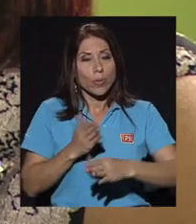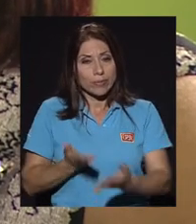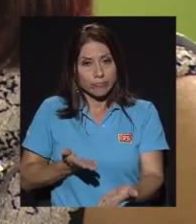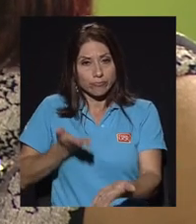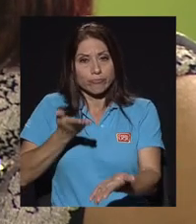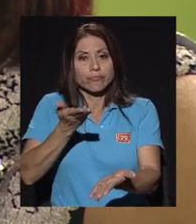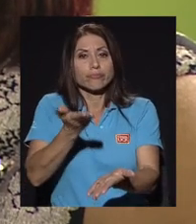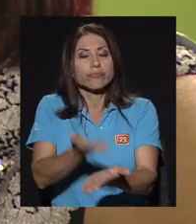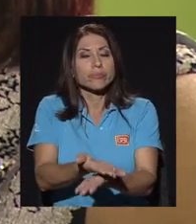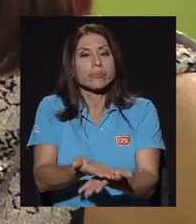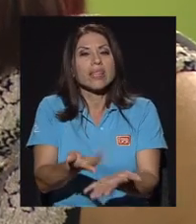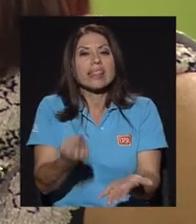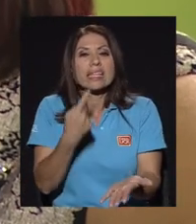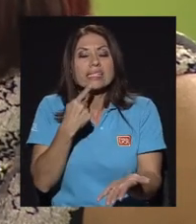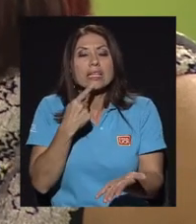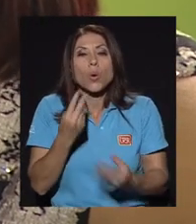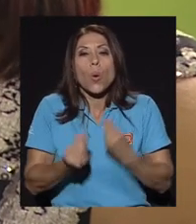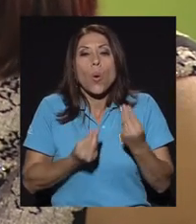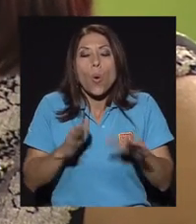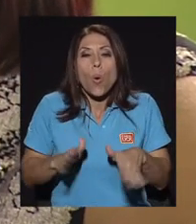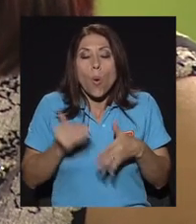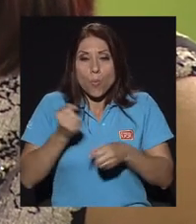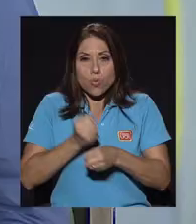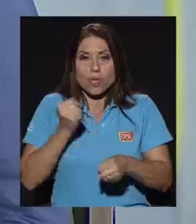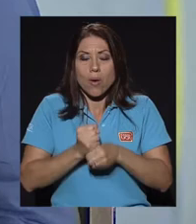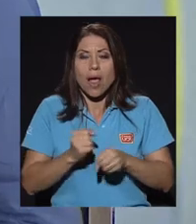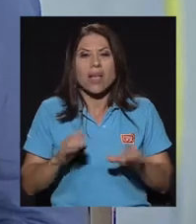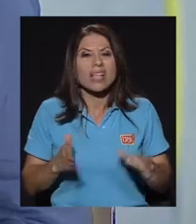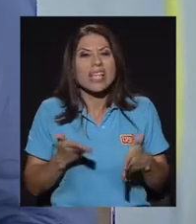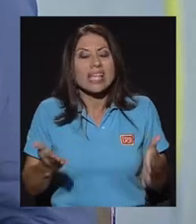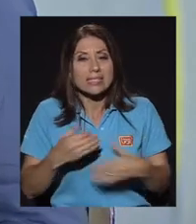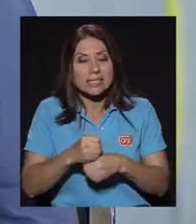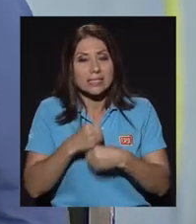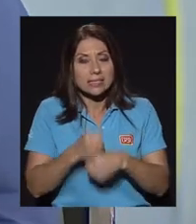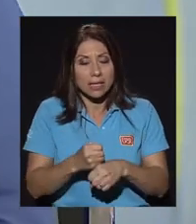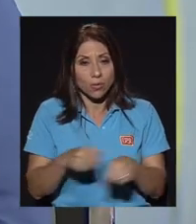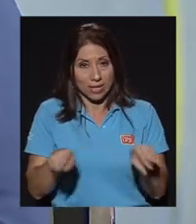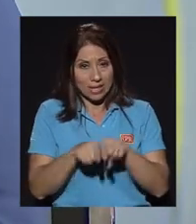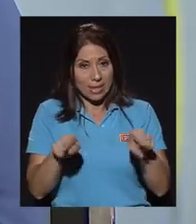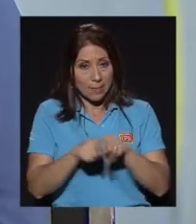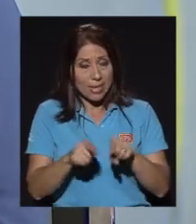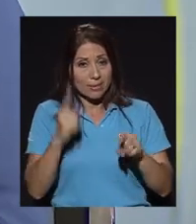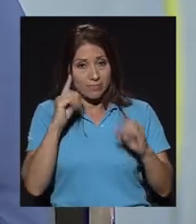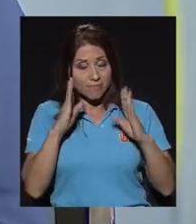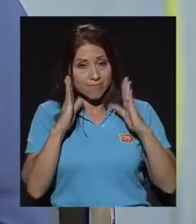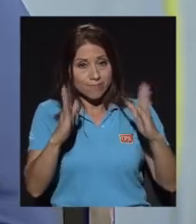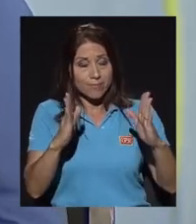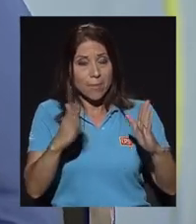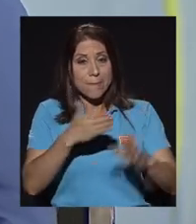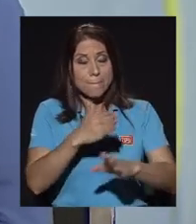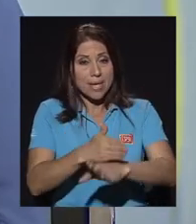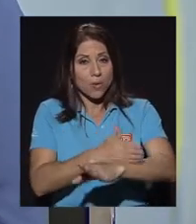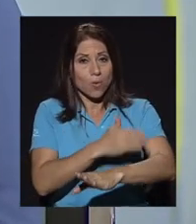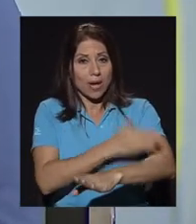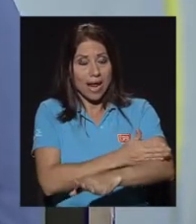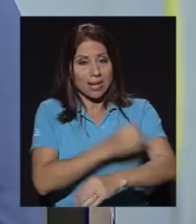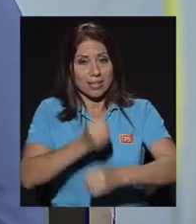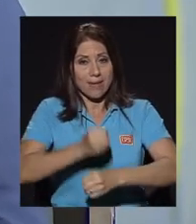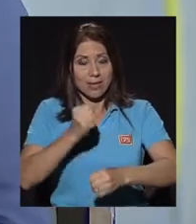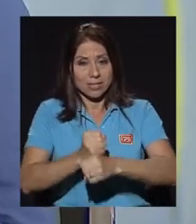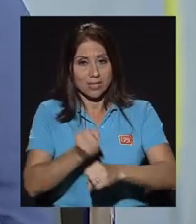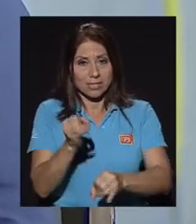de cuentas, y que también se tomó en cuenta para la gestión, para mejorar la gestión institucional, es el tema de la